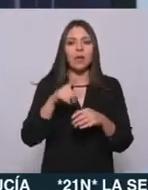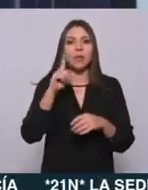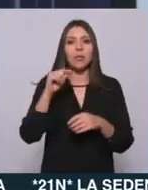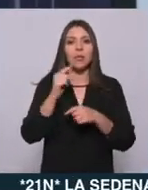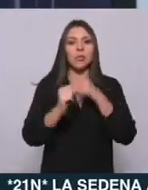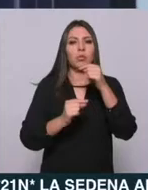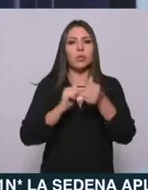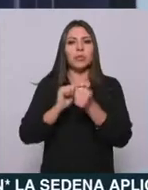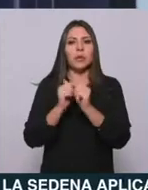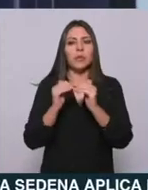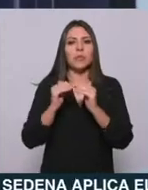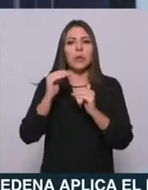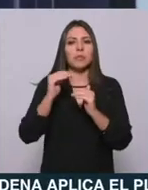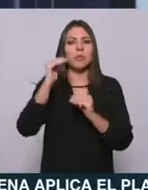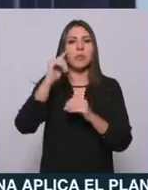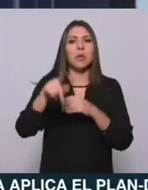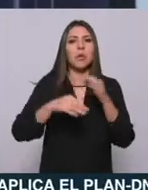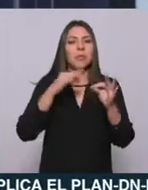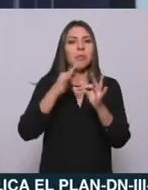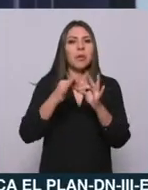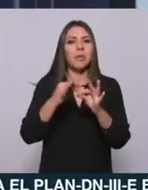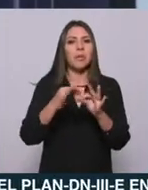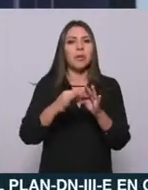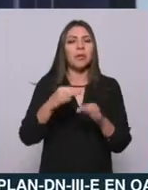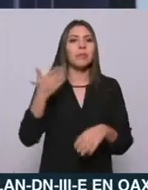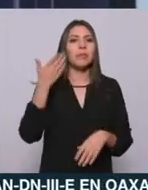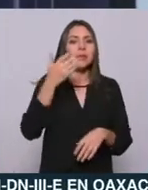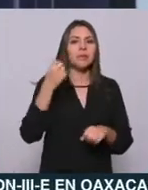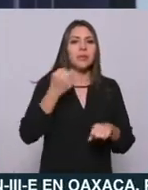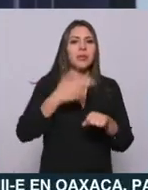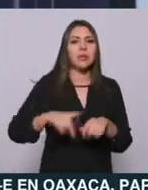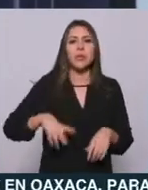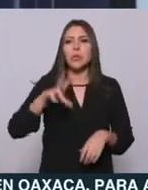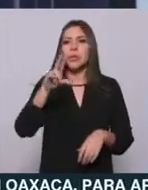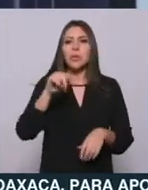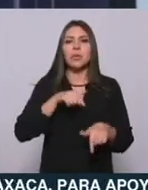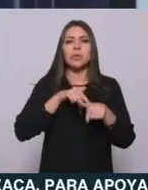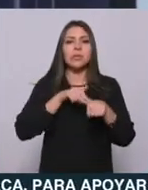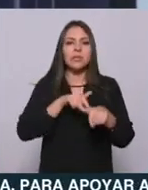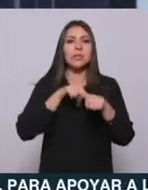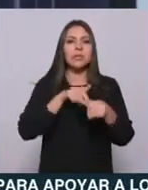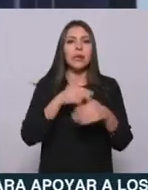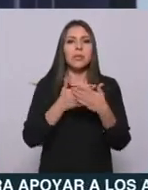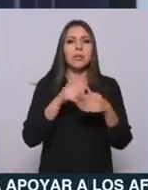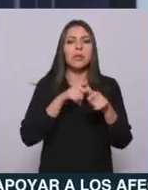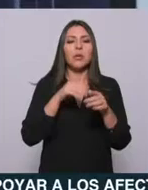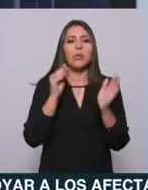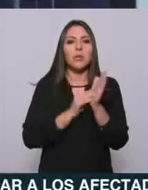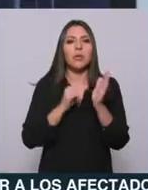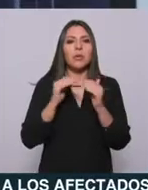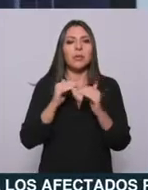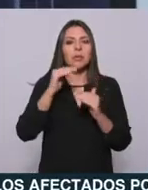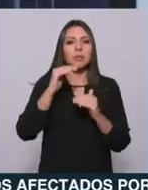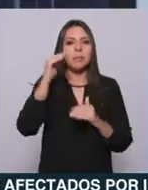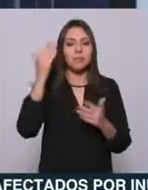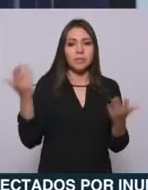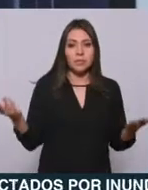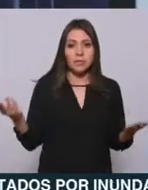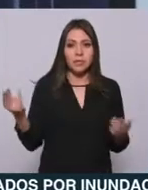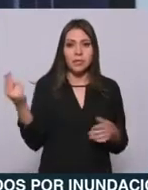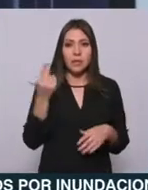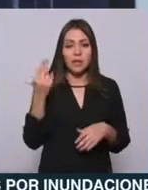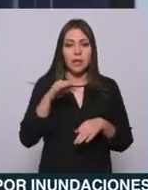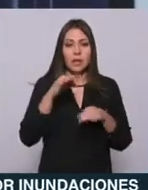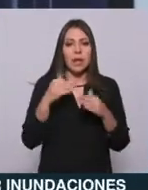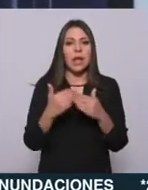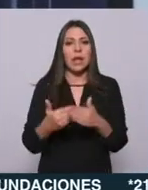incremento, no se cumplieron con las acciones que demanda la Secretaría de Gobernación y los casos se siguen registrando. Entonces tendrían que trabajarse en el antes